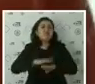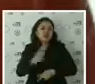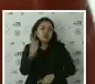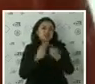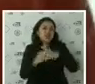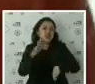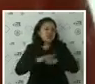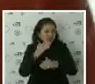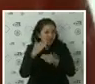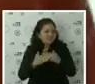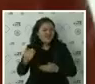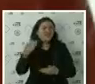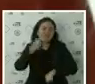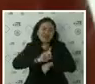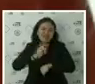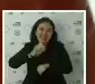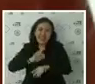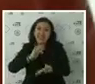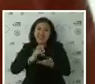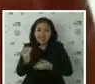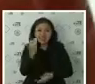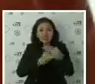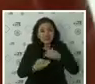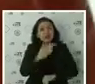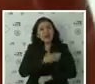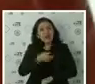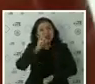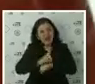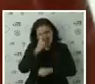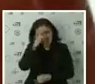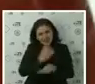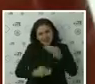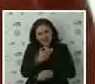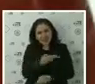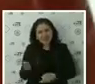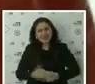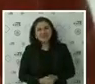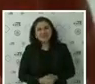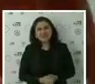y muchos más eventos. Muchas gracias. Que tengan buen día todas y todos.